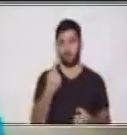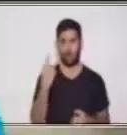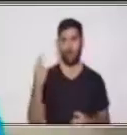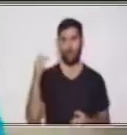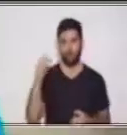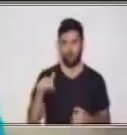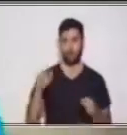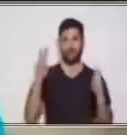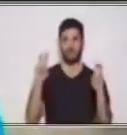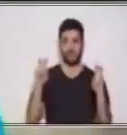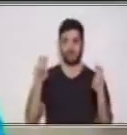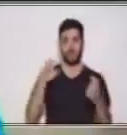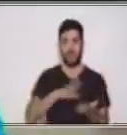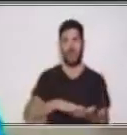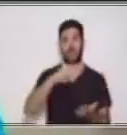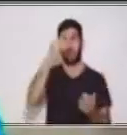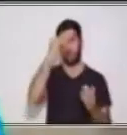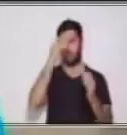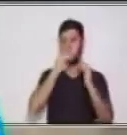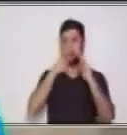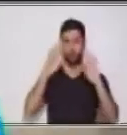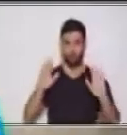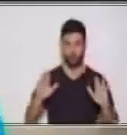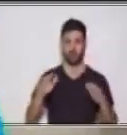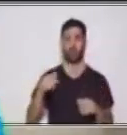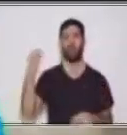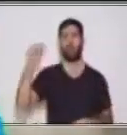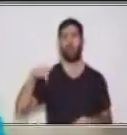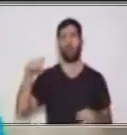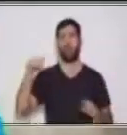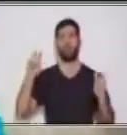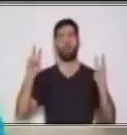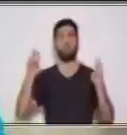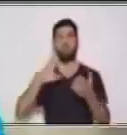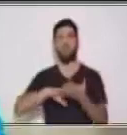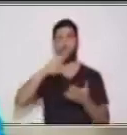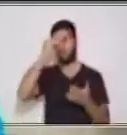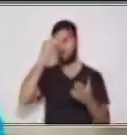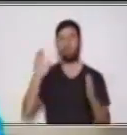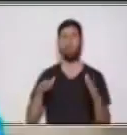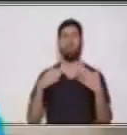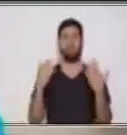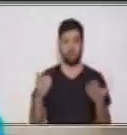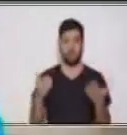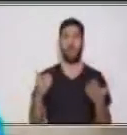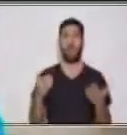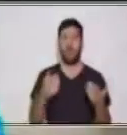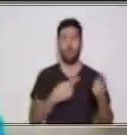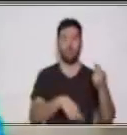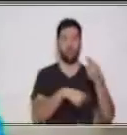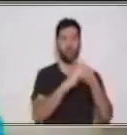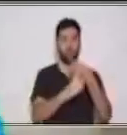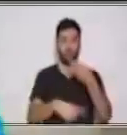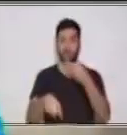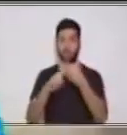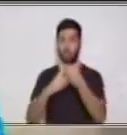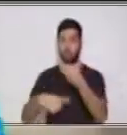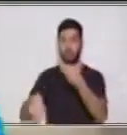en los programas aquí en Aprendo en Casa. ¿Qué aprendimos el día de hoy? Lo que es la suma interna de los